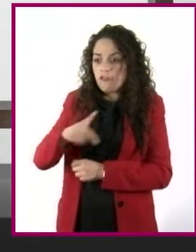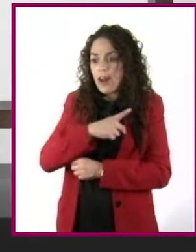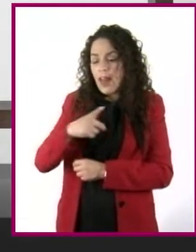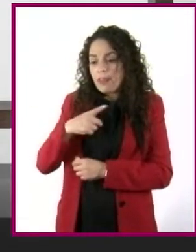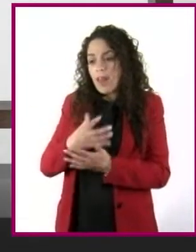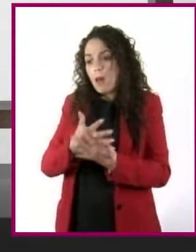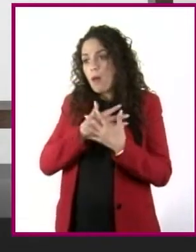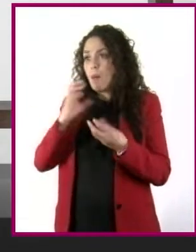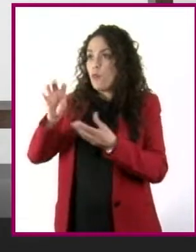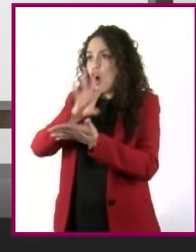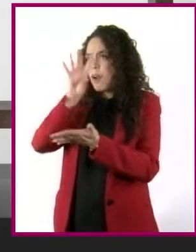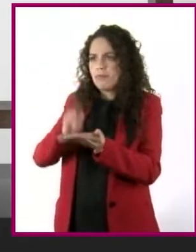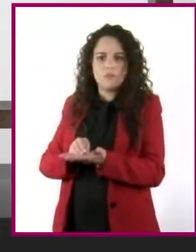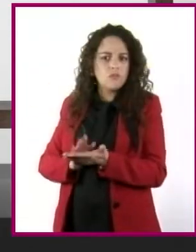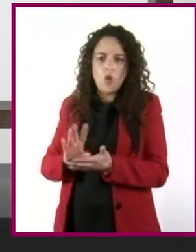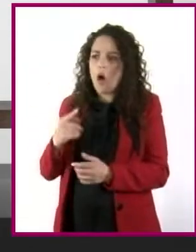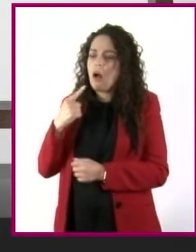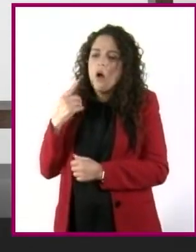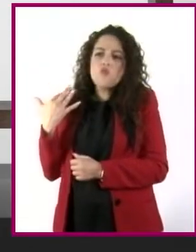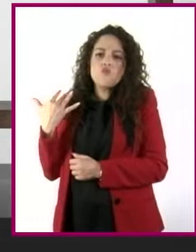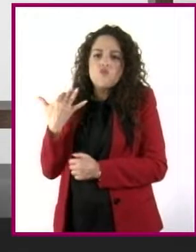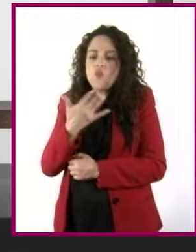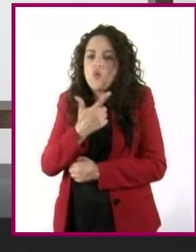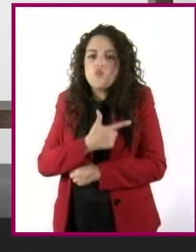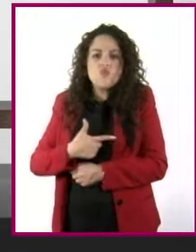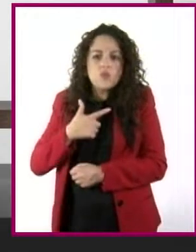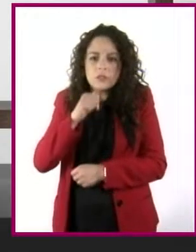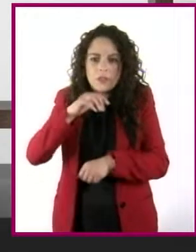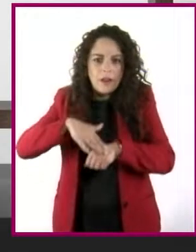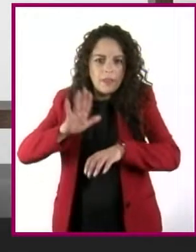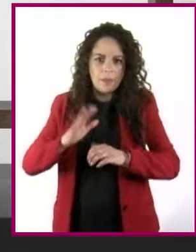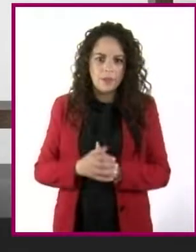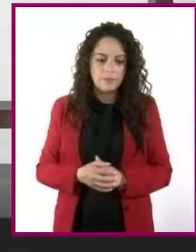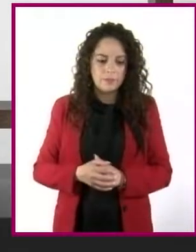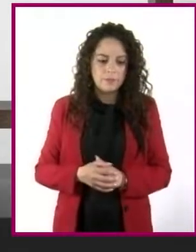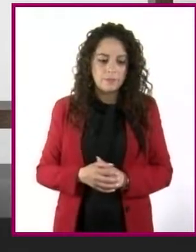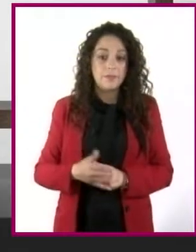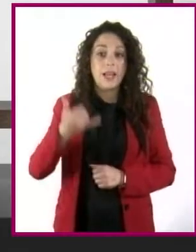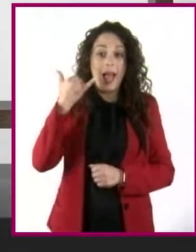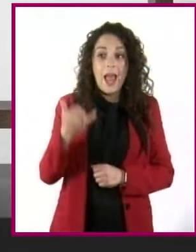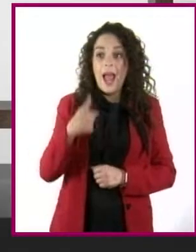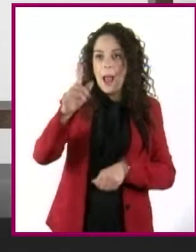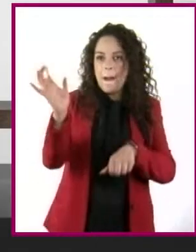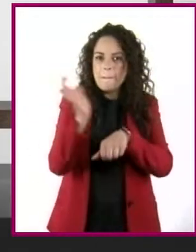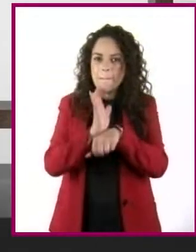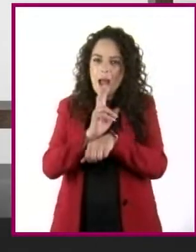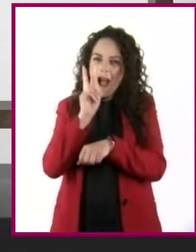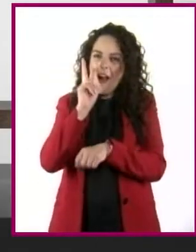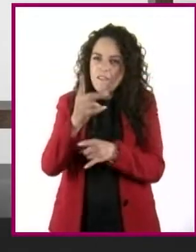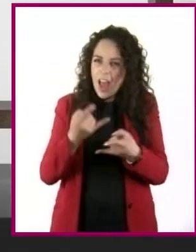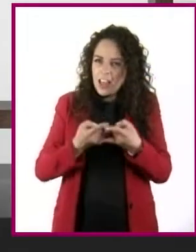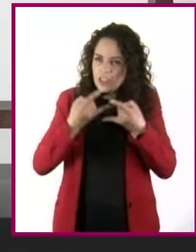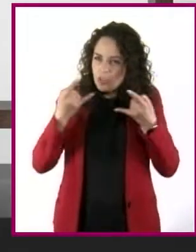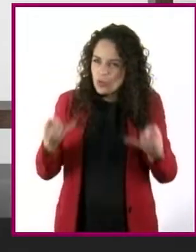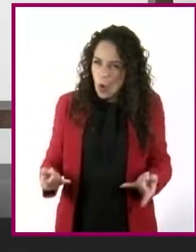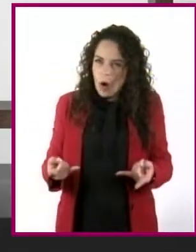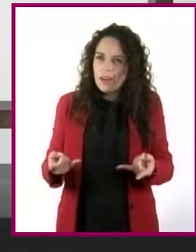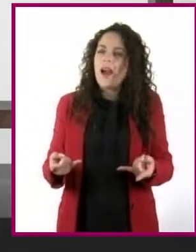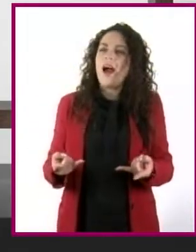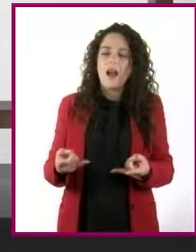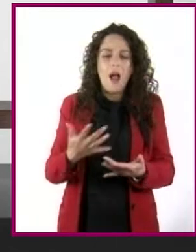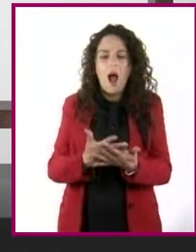aún, ¿habías siquiera imaginado que sí es posible morir de amor como sucede en aquellas películas y series románticas de trágicos